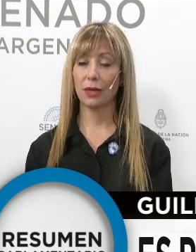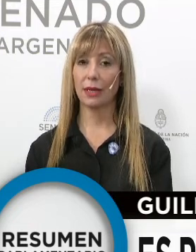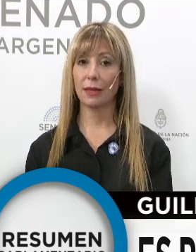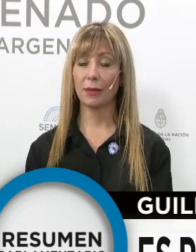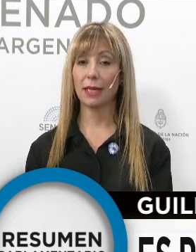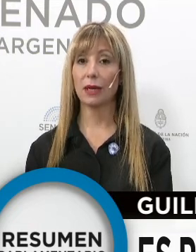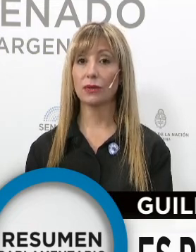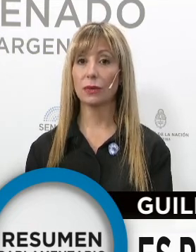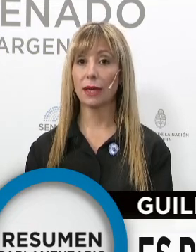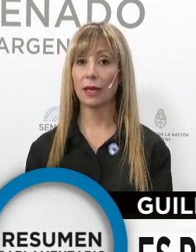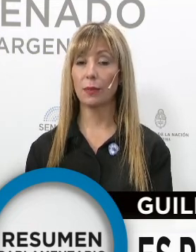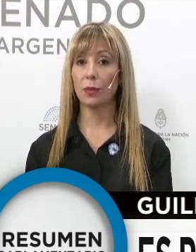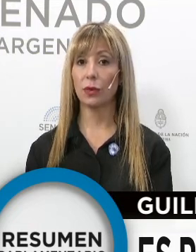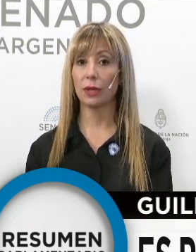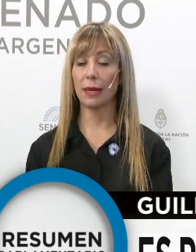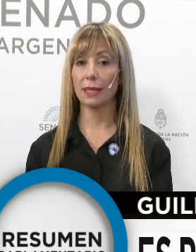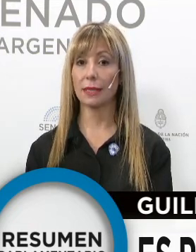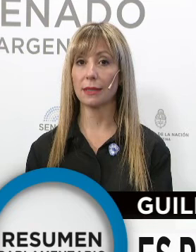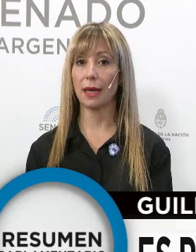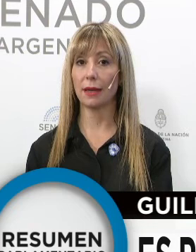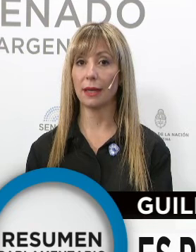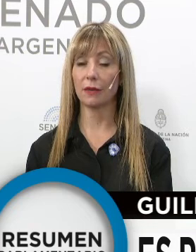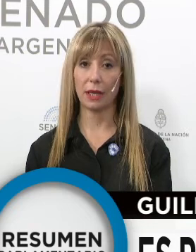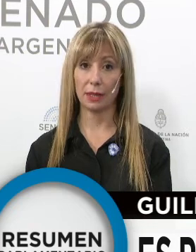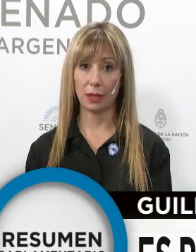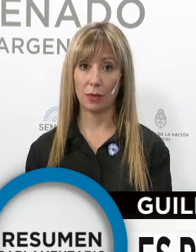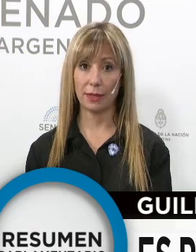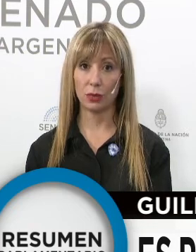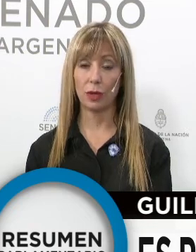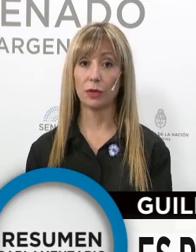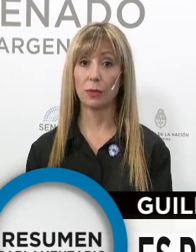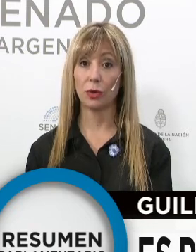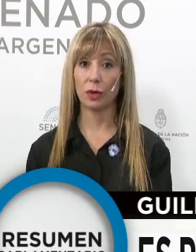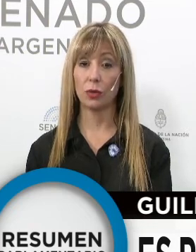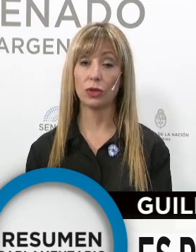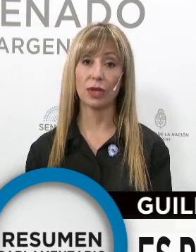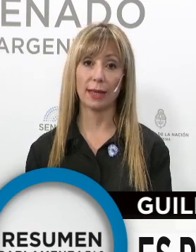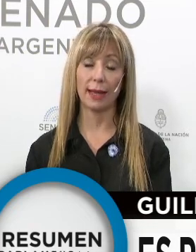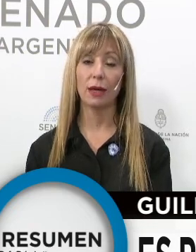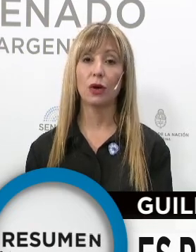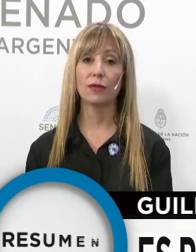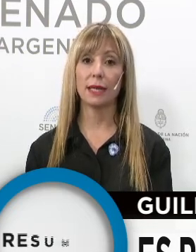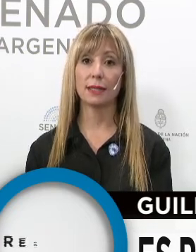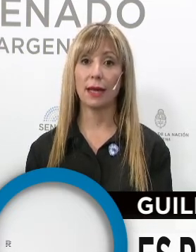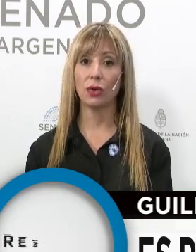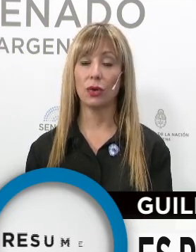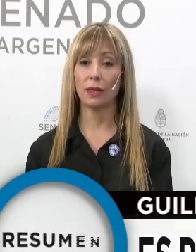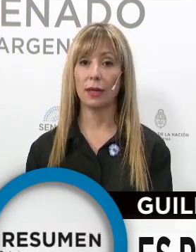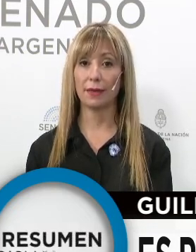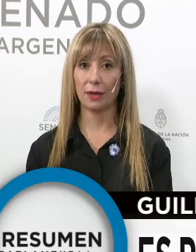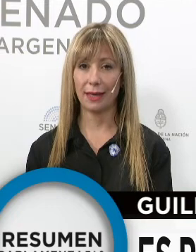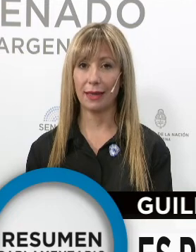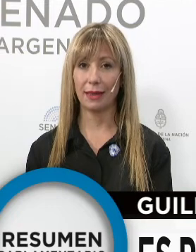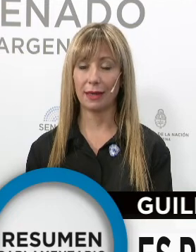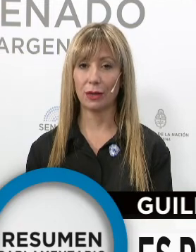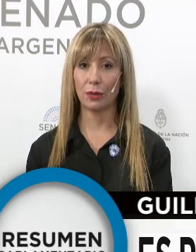Senador, también quería consultarle por la presencia del jefe de gabinete Juan Mansur el próximo 2 de junio, ya está oficializado a